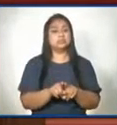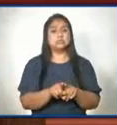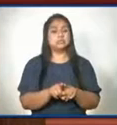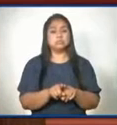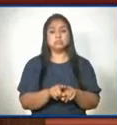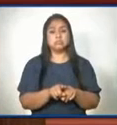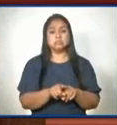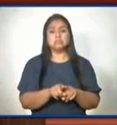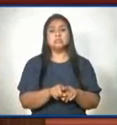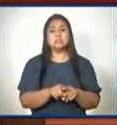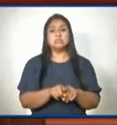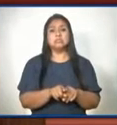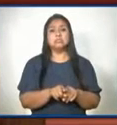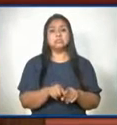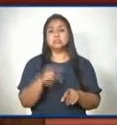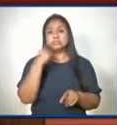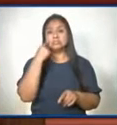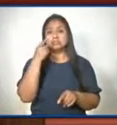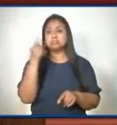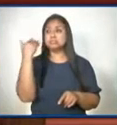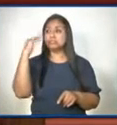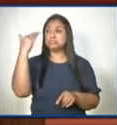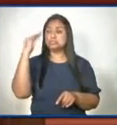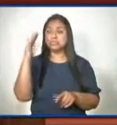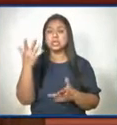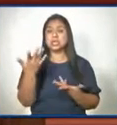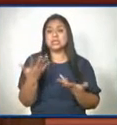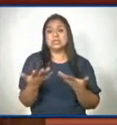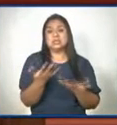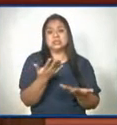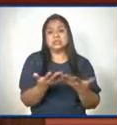Mucha de nuestra oferta exportable se refiere